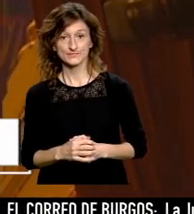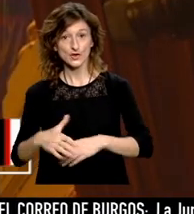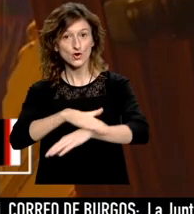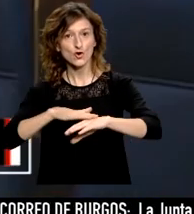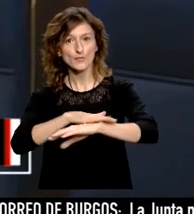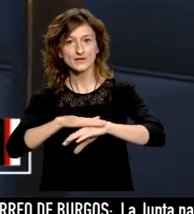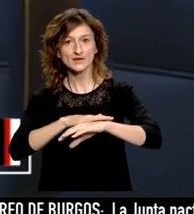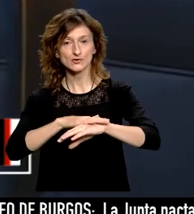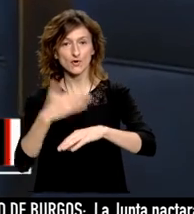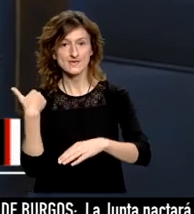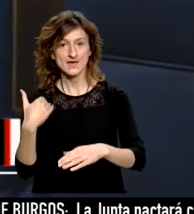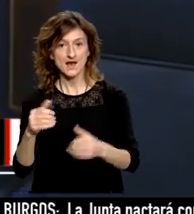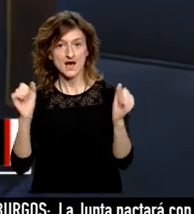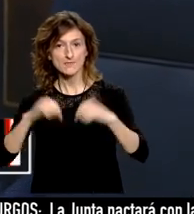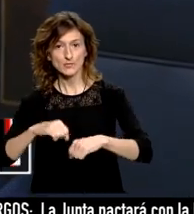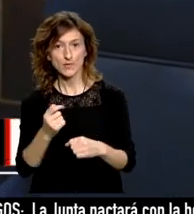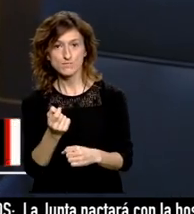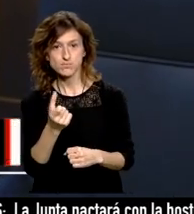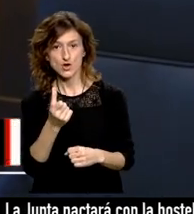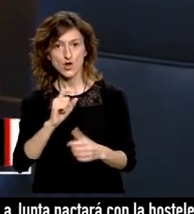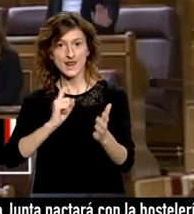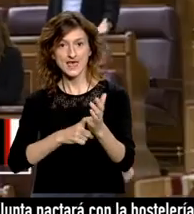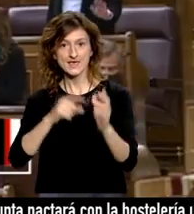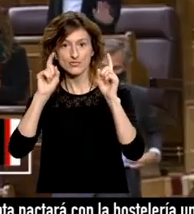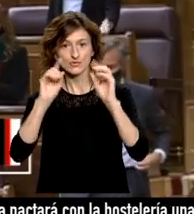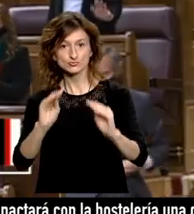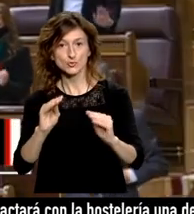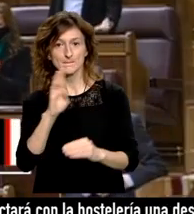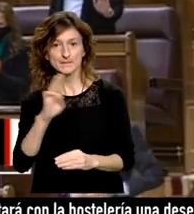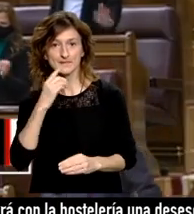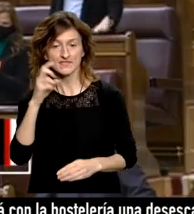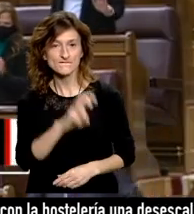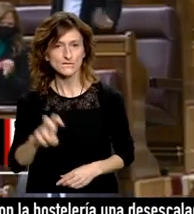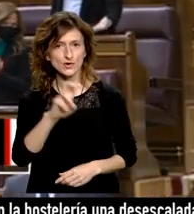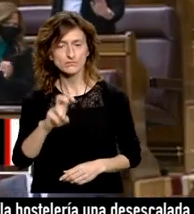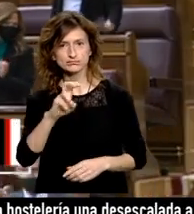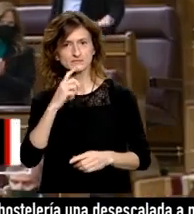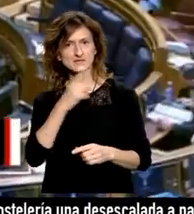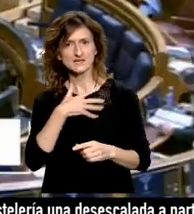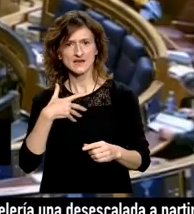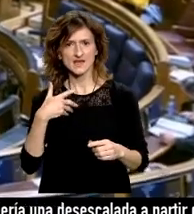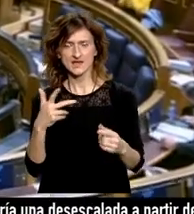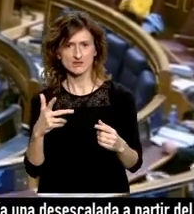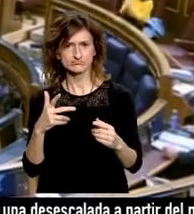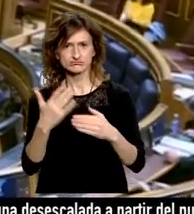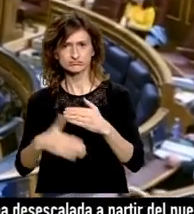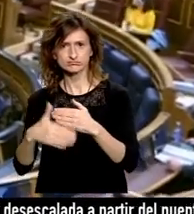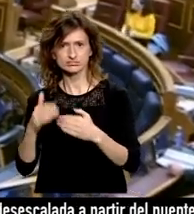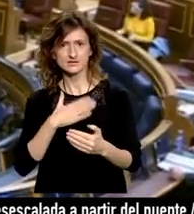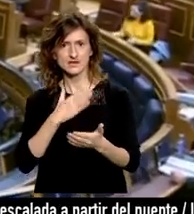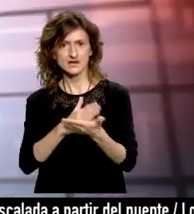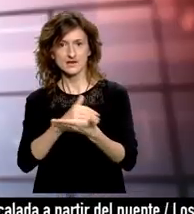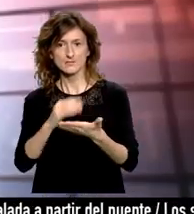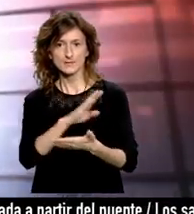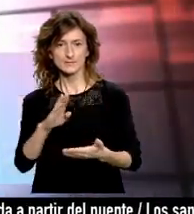El Gobierno aprobó por la mínima su nueva ley de educación. El PP anuncia que buscará fórmulas para frenar esa norma en sus